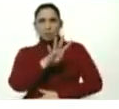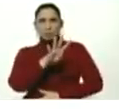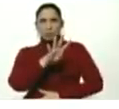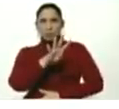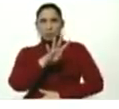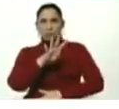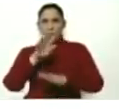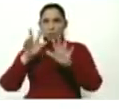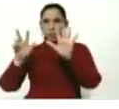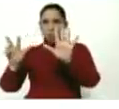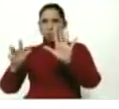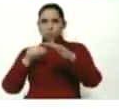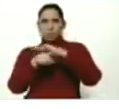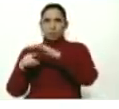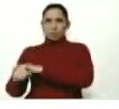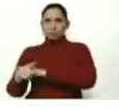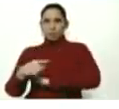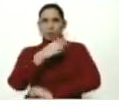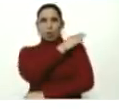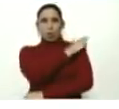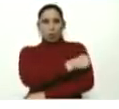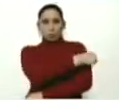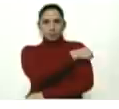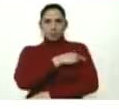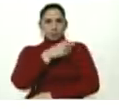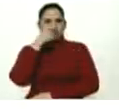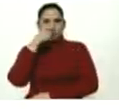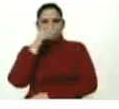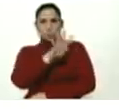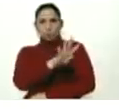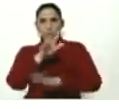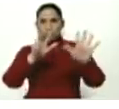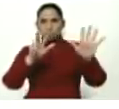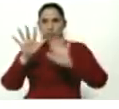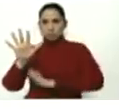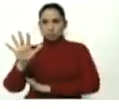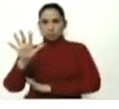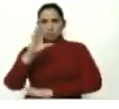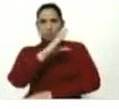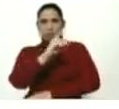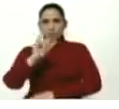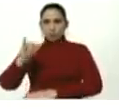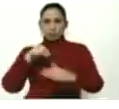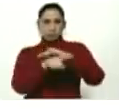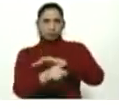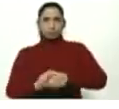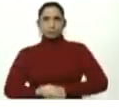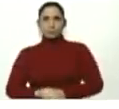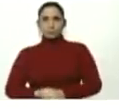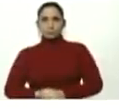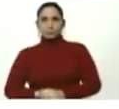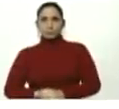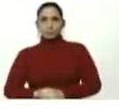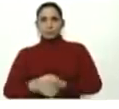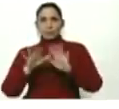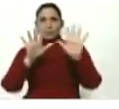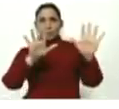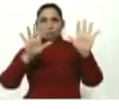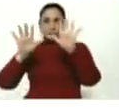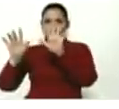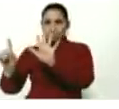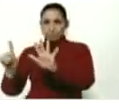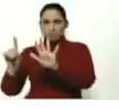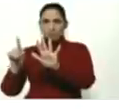1.408 ingresados en hospitales Centinela, 485 en centro de diagnóstico integral y 16